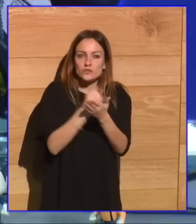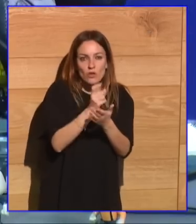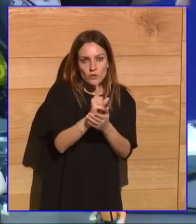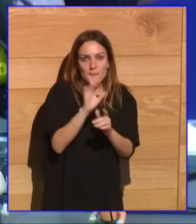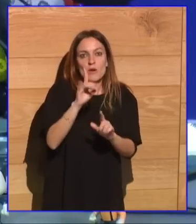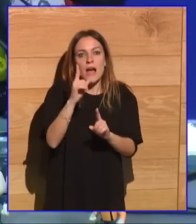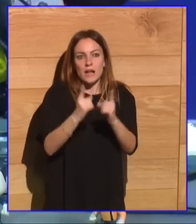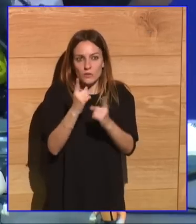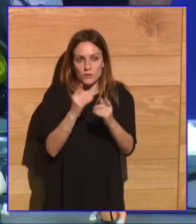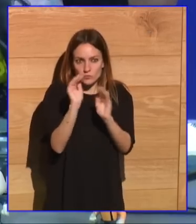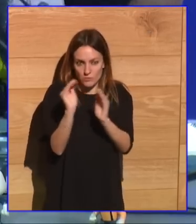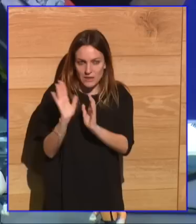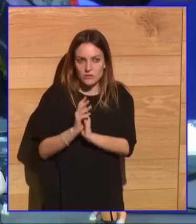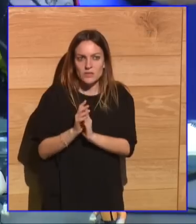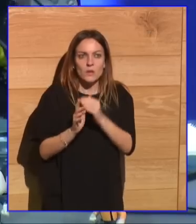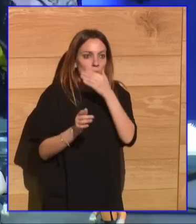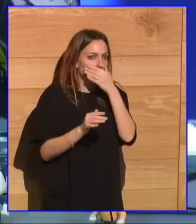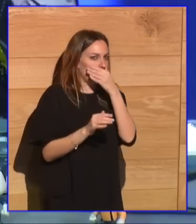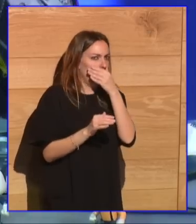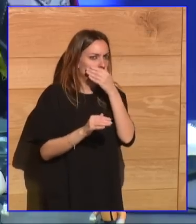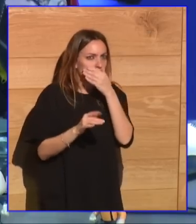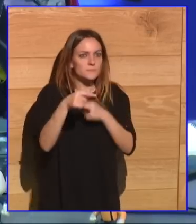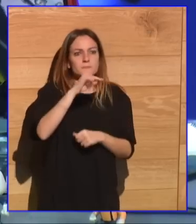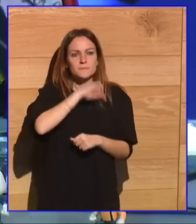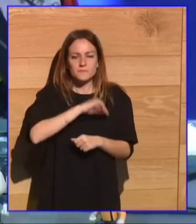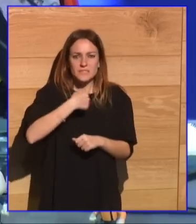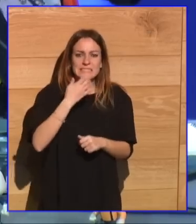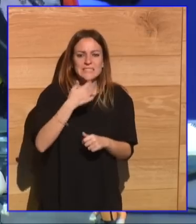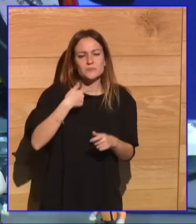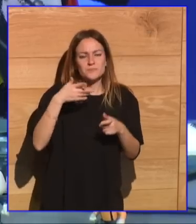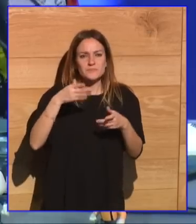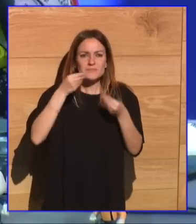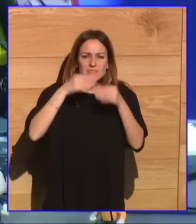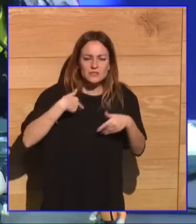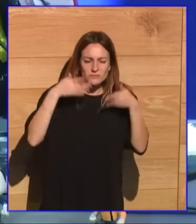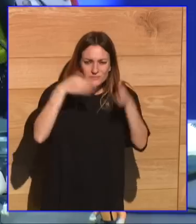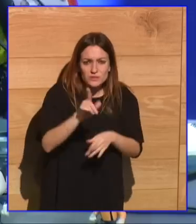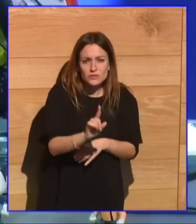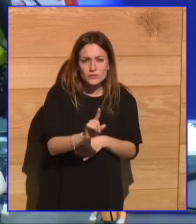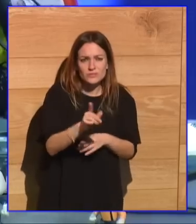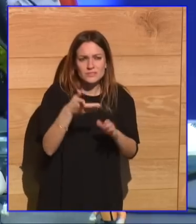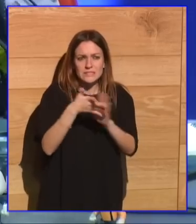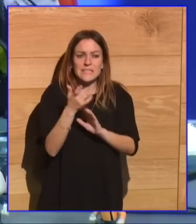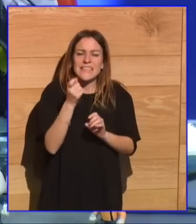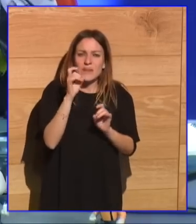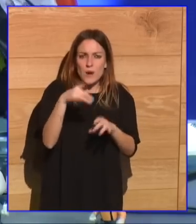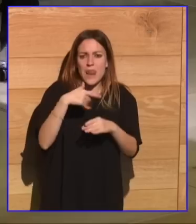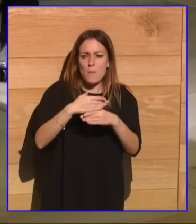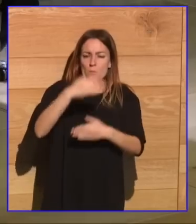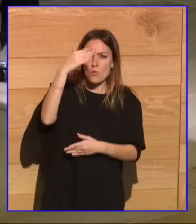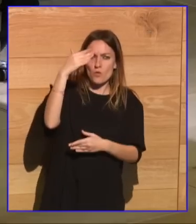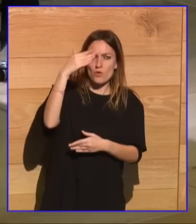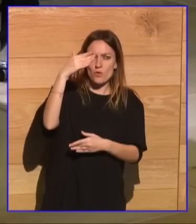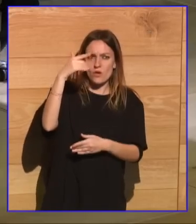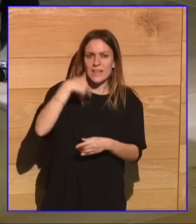película, pero sí juega en tienes otra esa división. sensación de, si no me centro en la historia, si me meto... Un poco como ocurría con El Muro, ¿no? De decir,